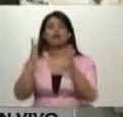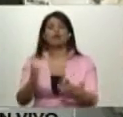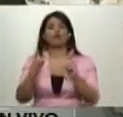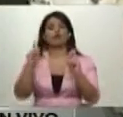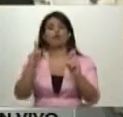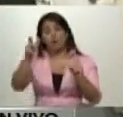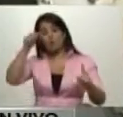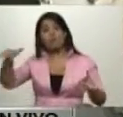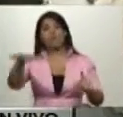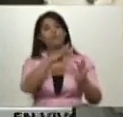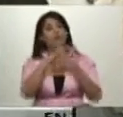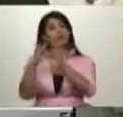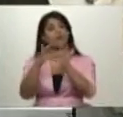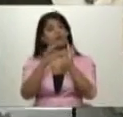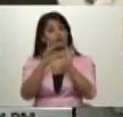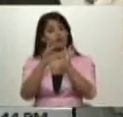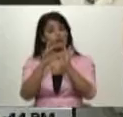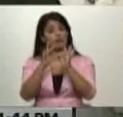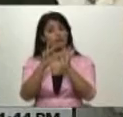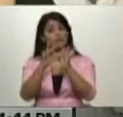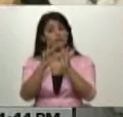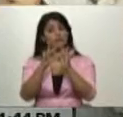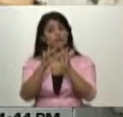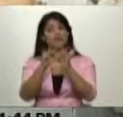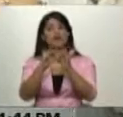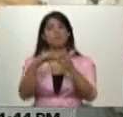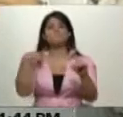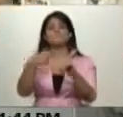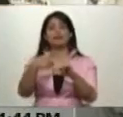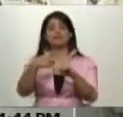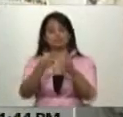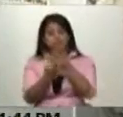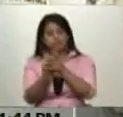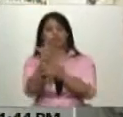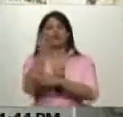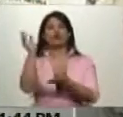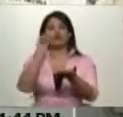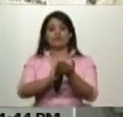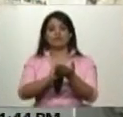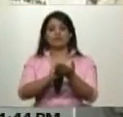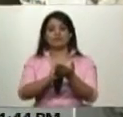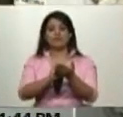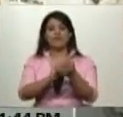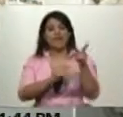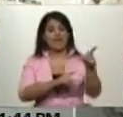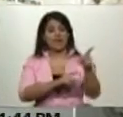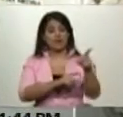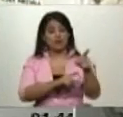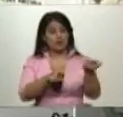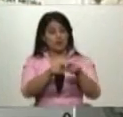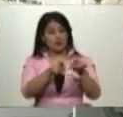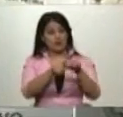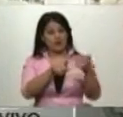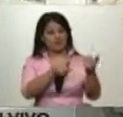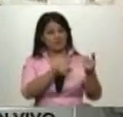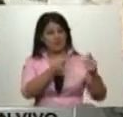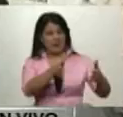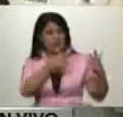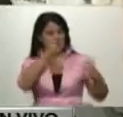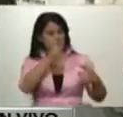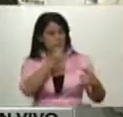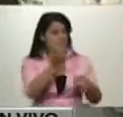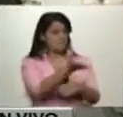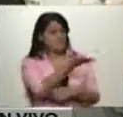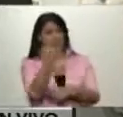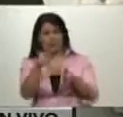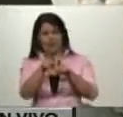todo el pueblo unido de Venezuela y, por supuesto, con el renacimiento. La cachetada que puede haber significado el